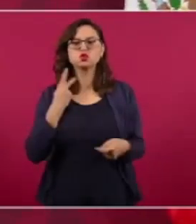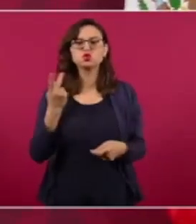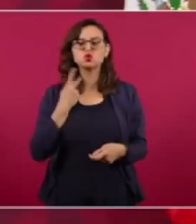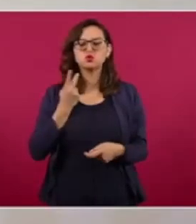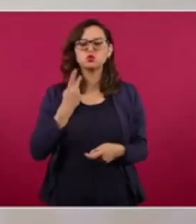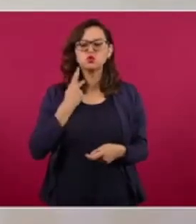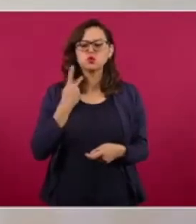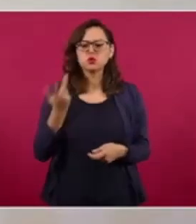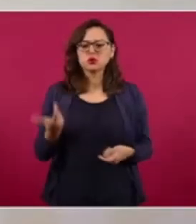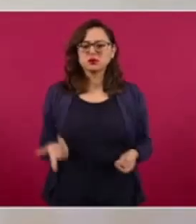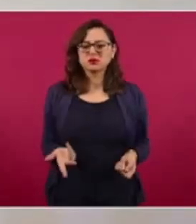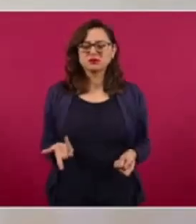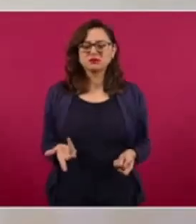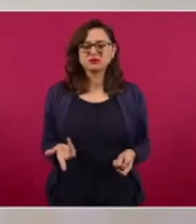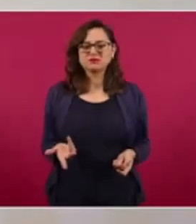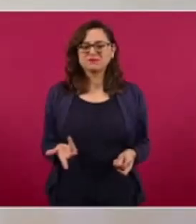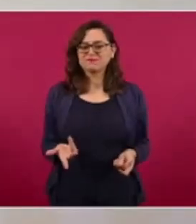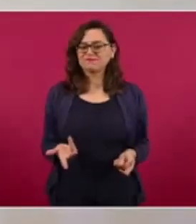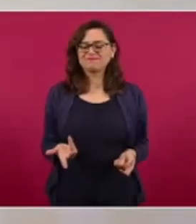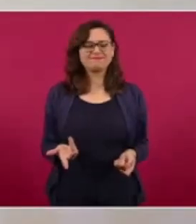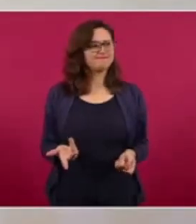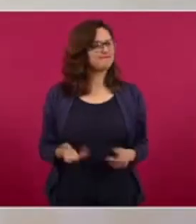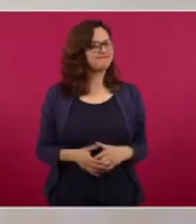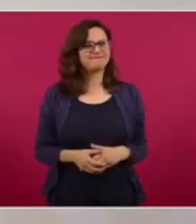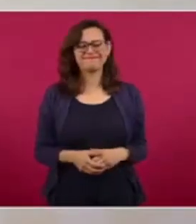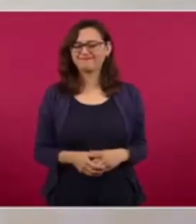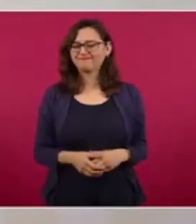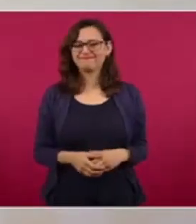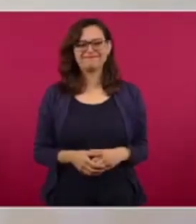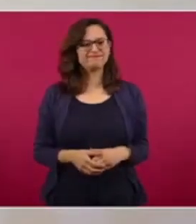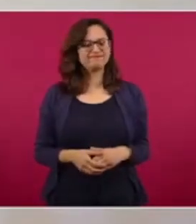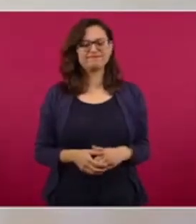y eso no le conviene